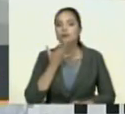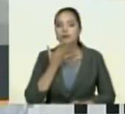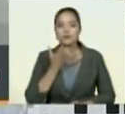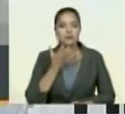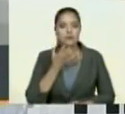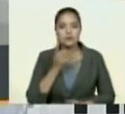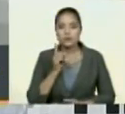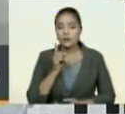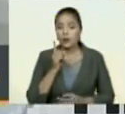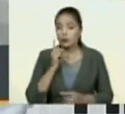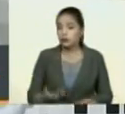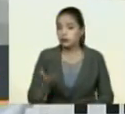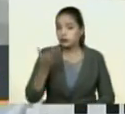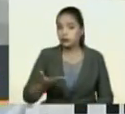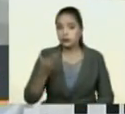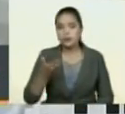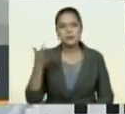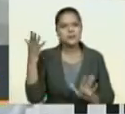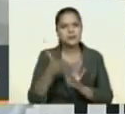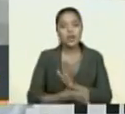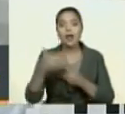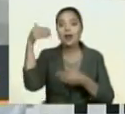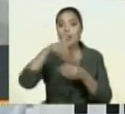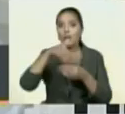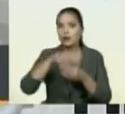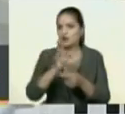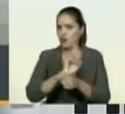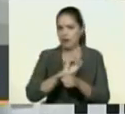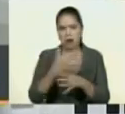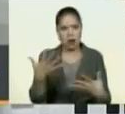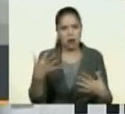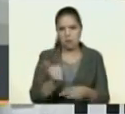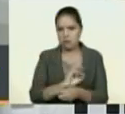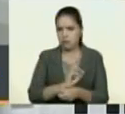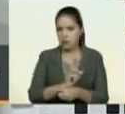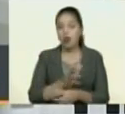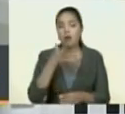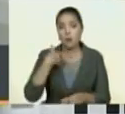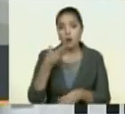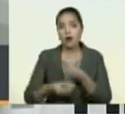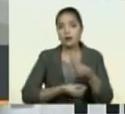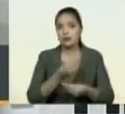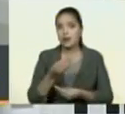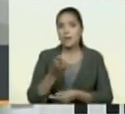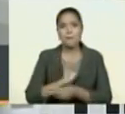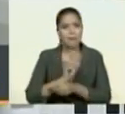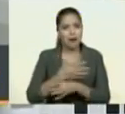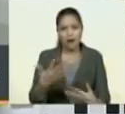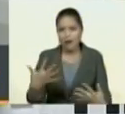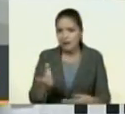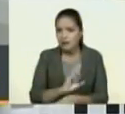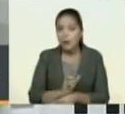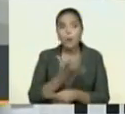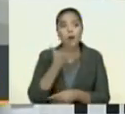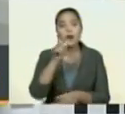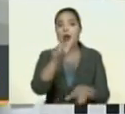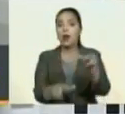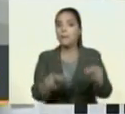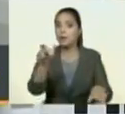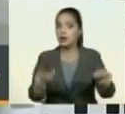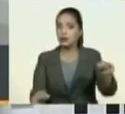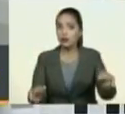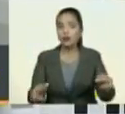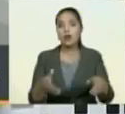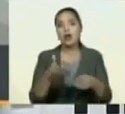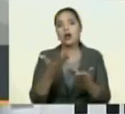de las cosas fundamentales es que la votación es muy rápida y se va a hacer mucho más rápida si las electoras y los electores